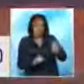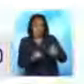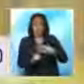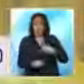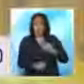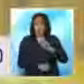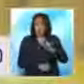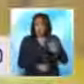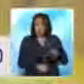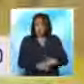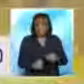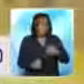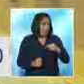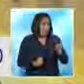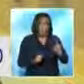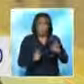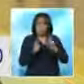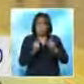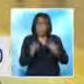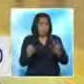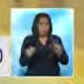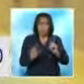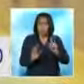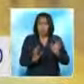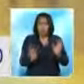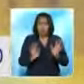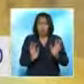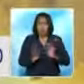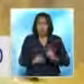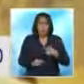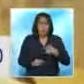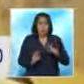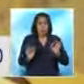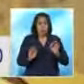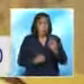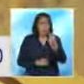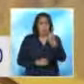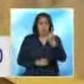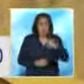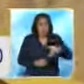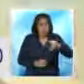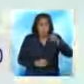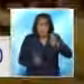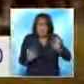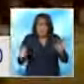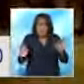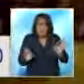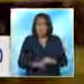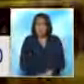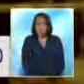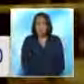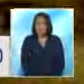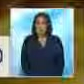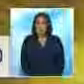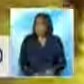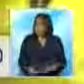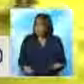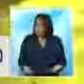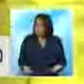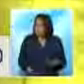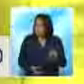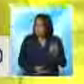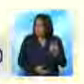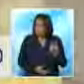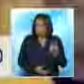años. No he tomado mucho. Y es más, ni he tomado dos copas nada más. No había sido solo